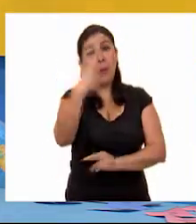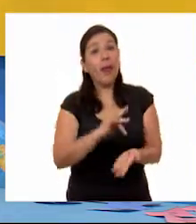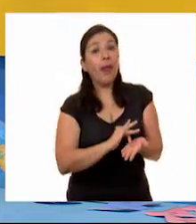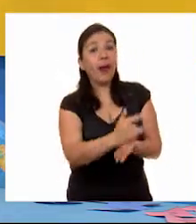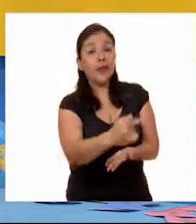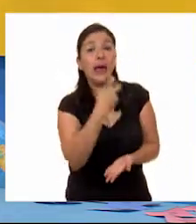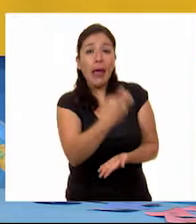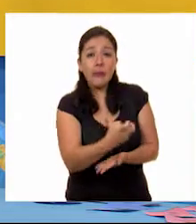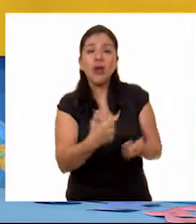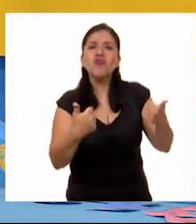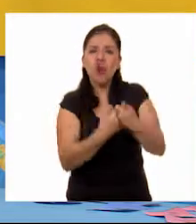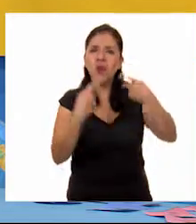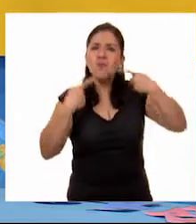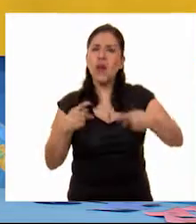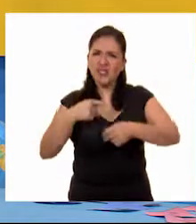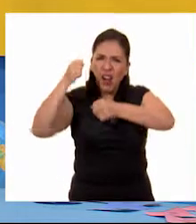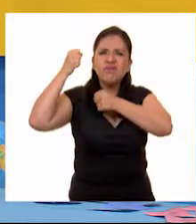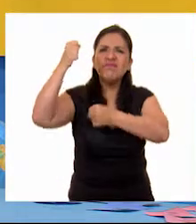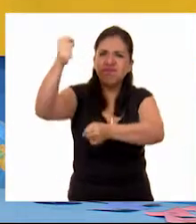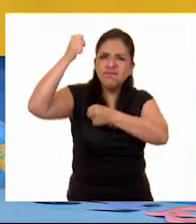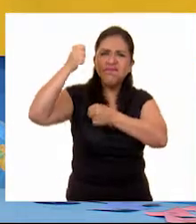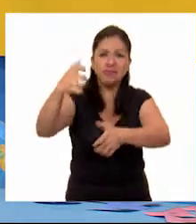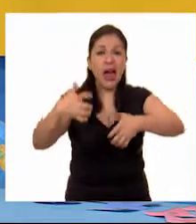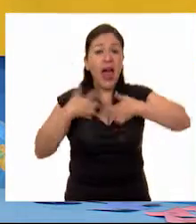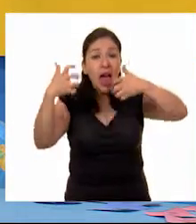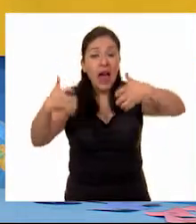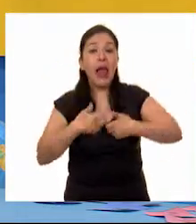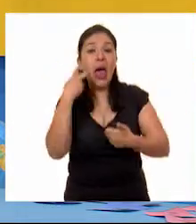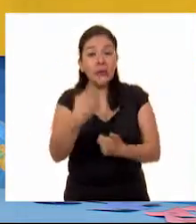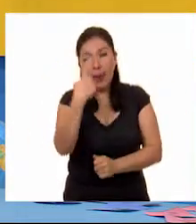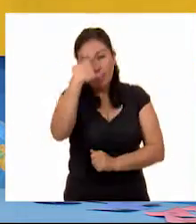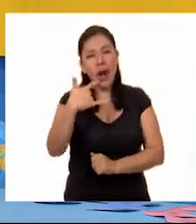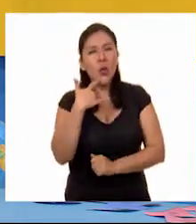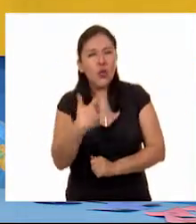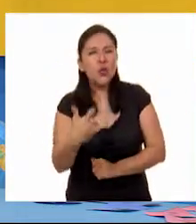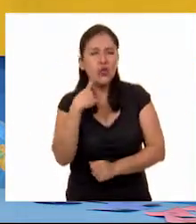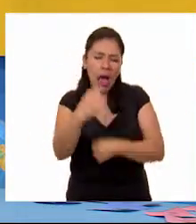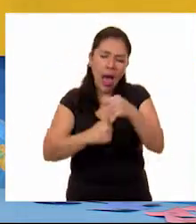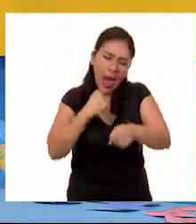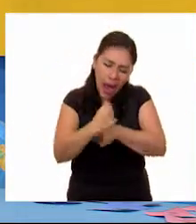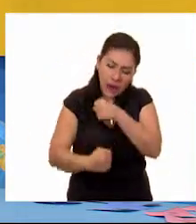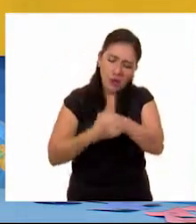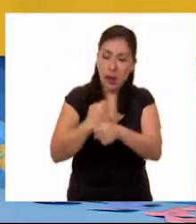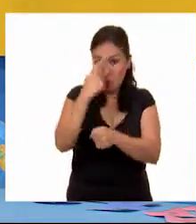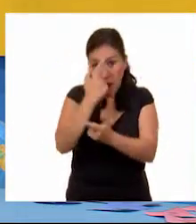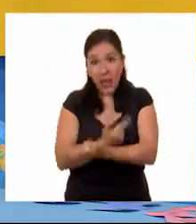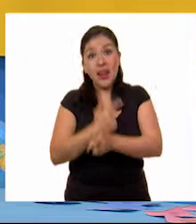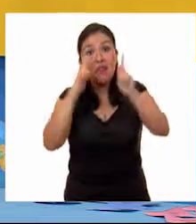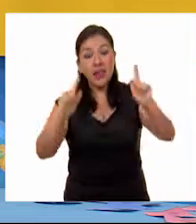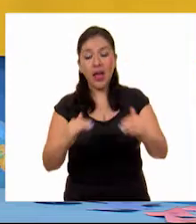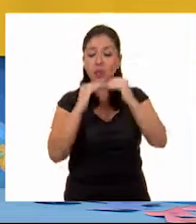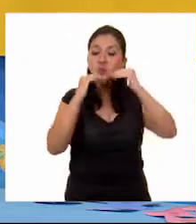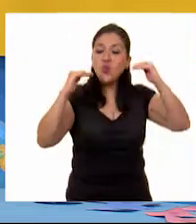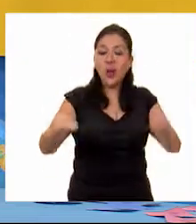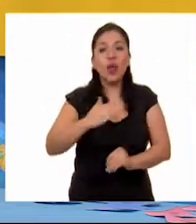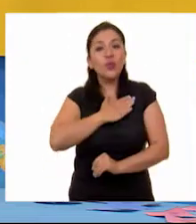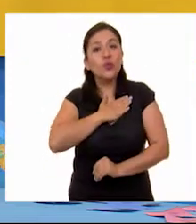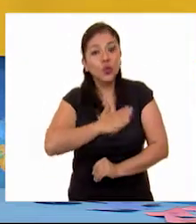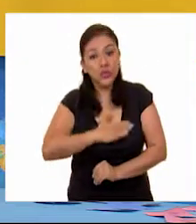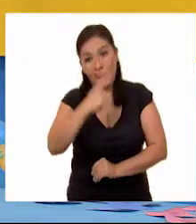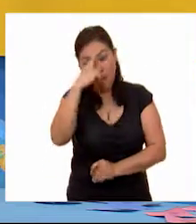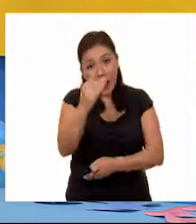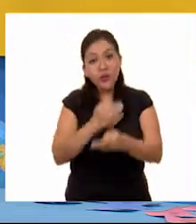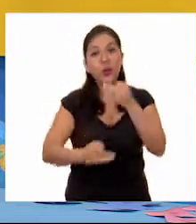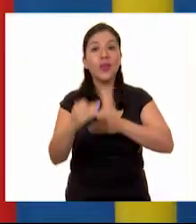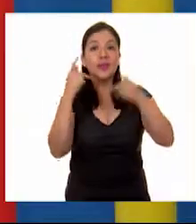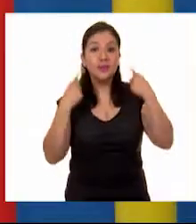las constantes manifestaciones de la ciudadanía que ha luchado a lo largo de muchos años por la libertad, la igualdad y la justicia para